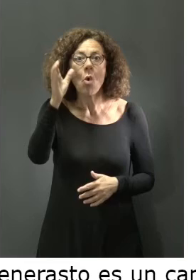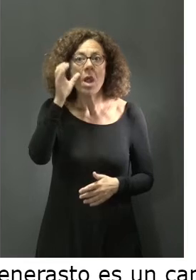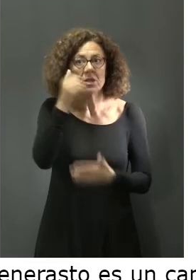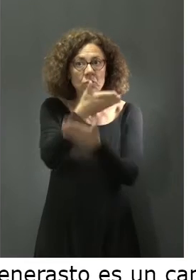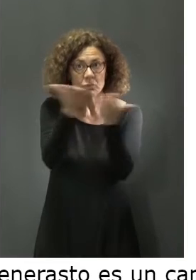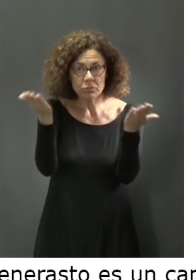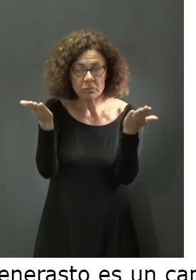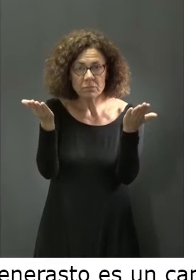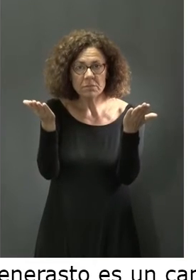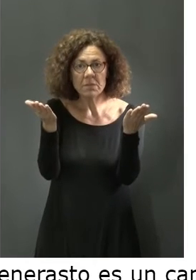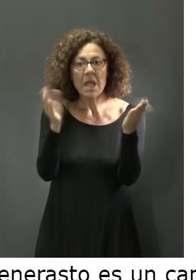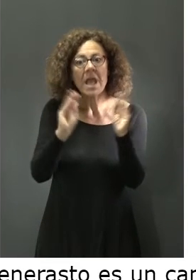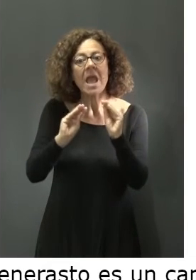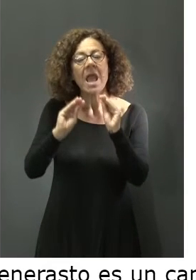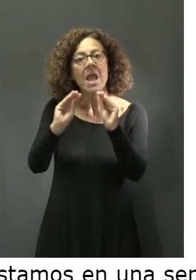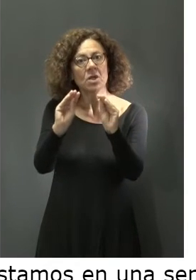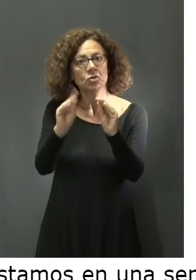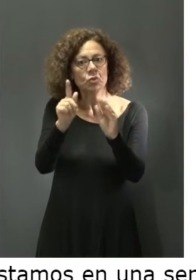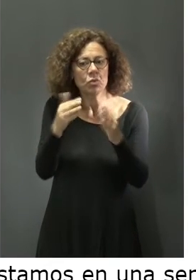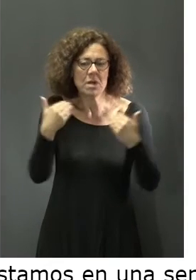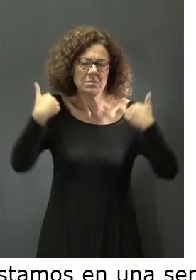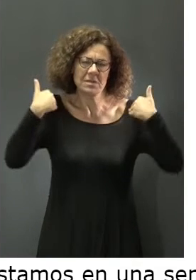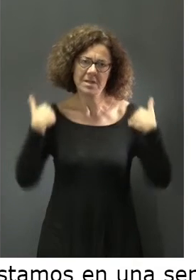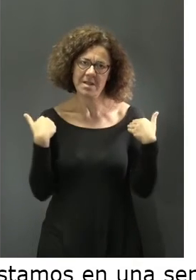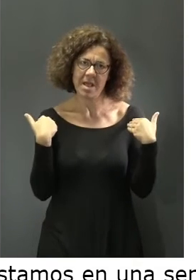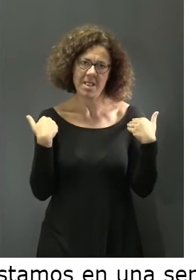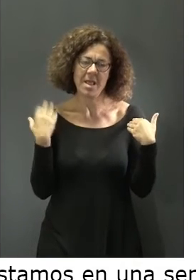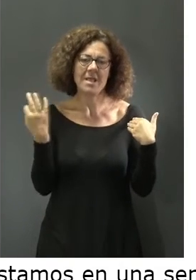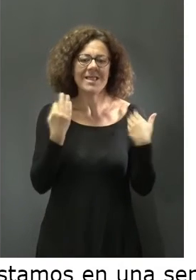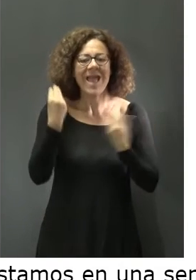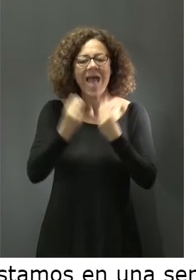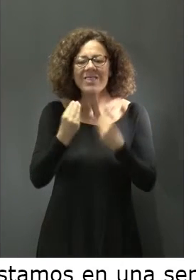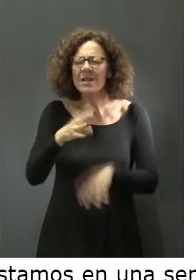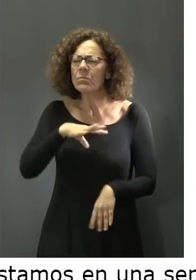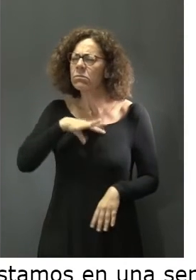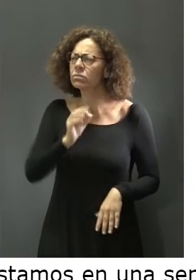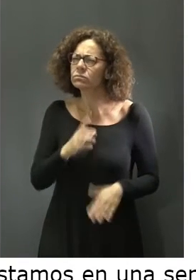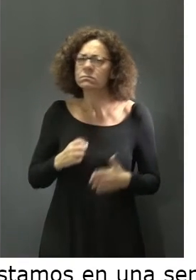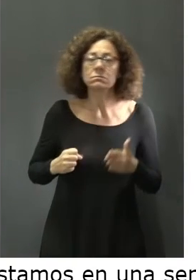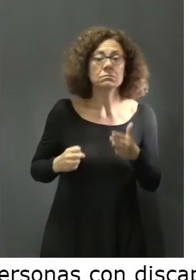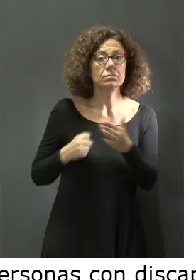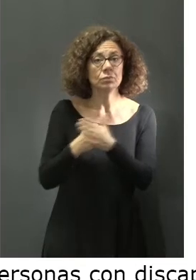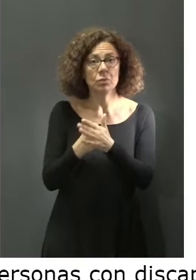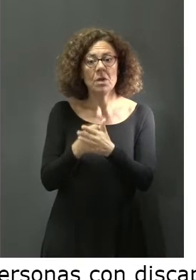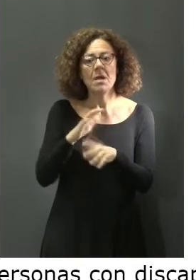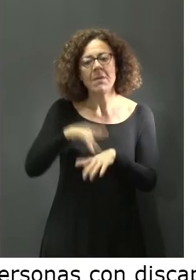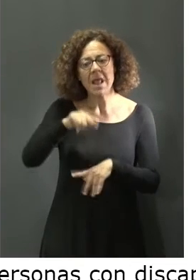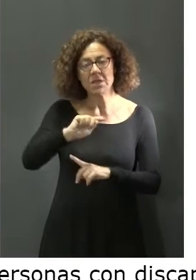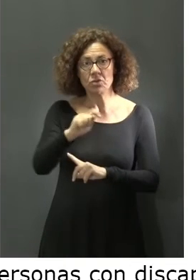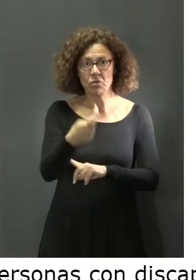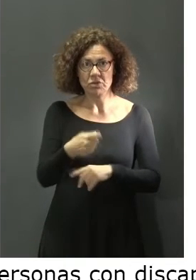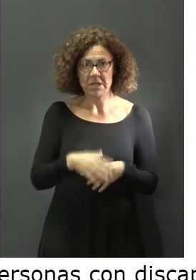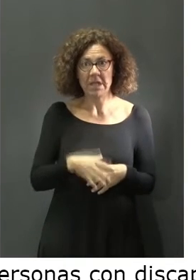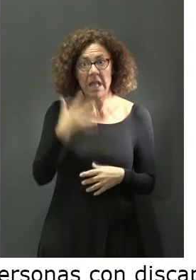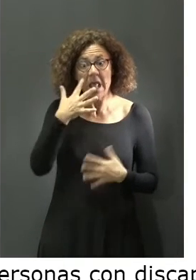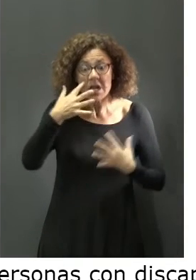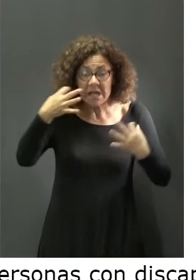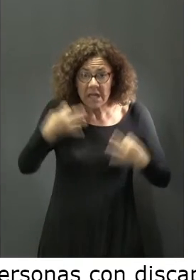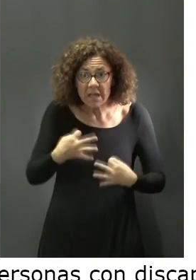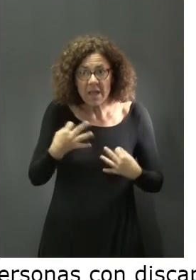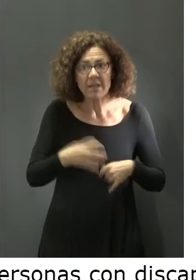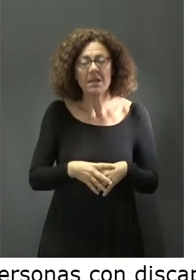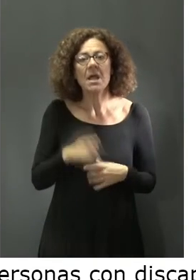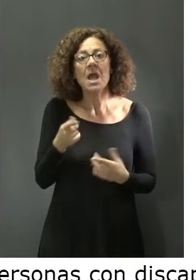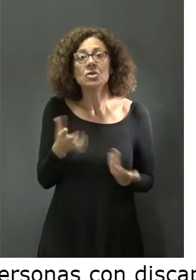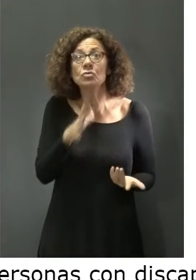escuchen desde su respectiva responsabilidad debe hacer todo lo posible para que esto sea así y sea una realidad. Y